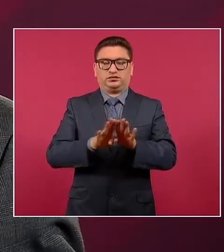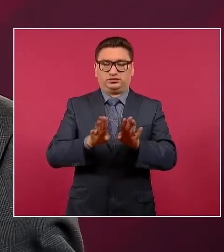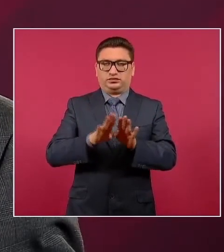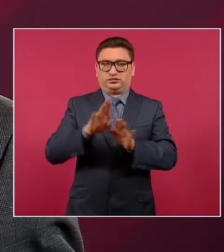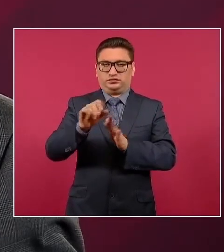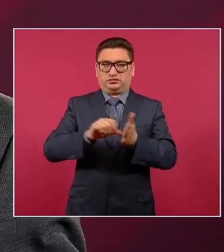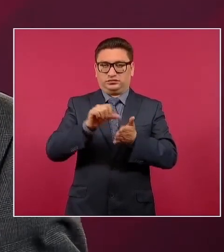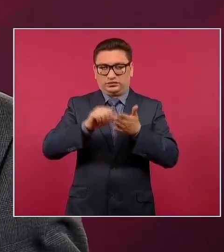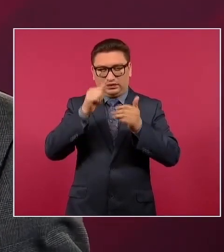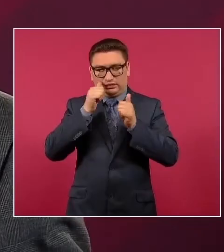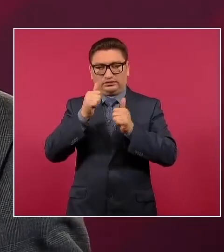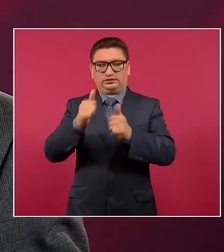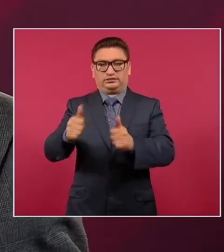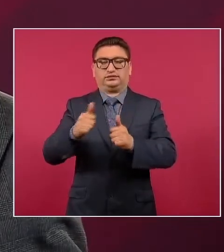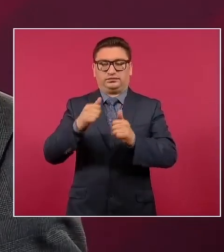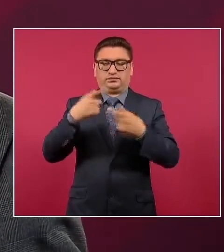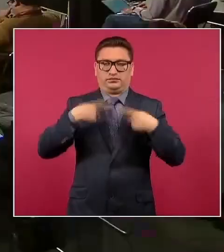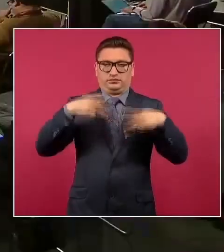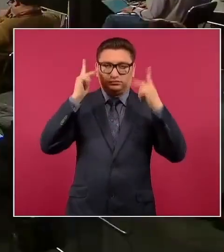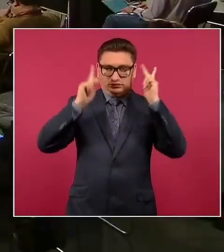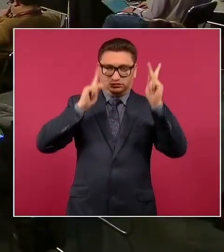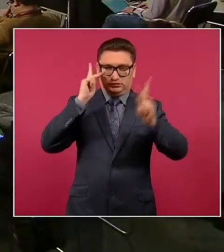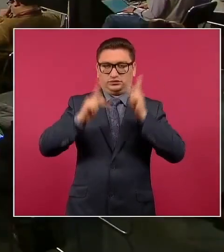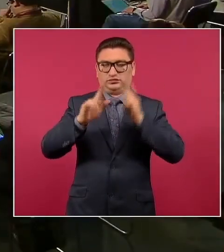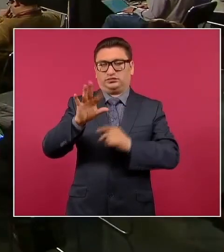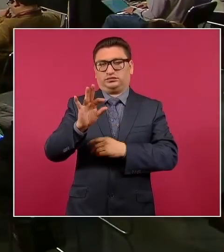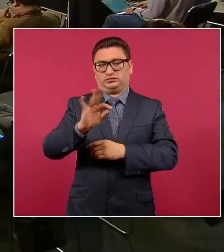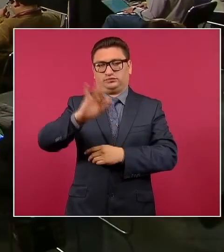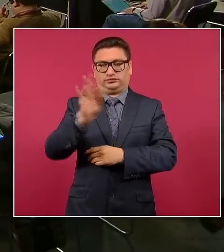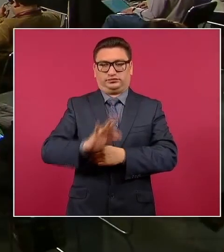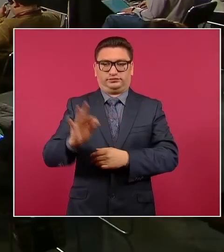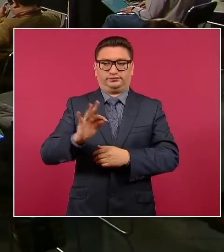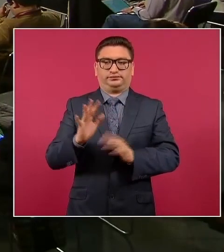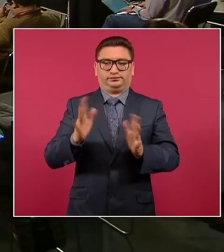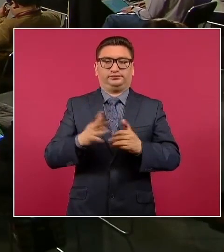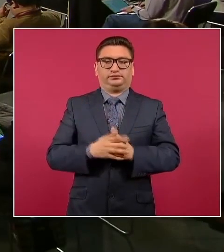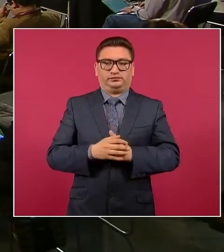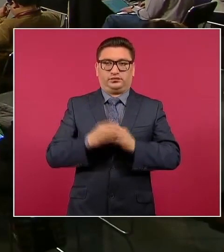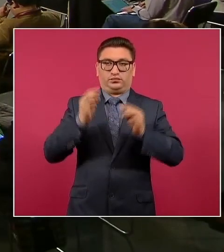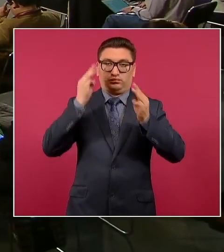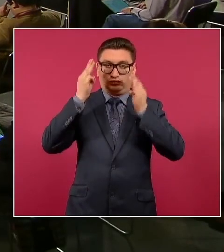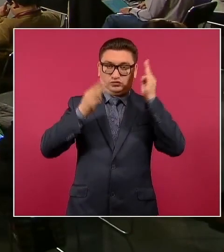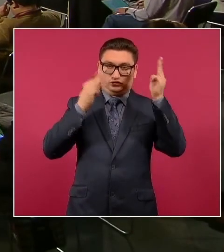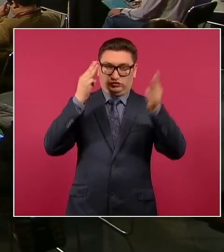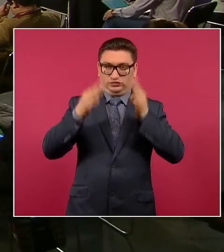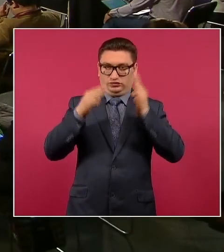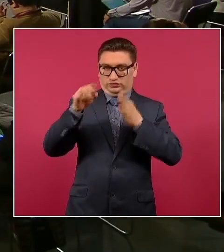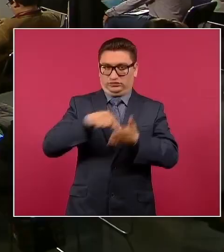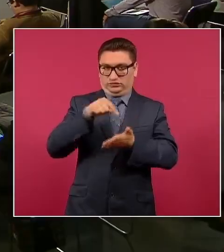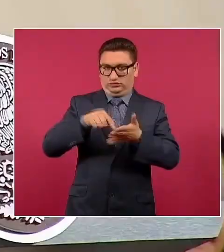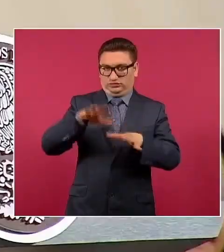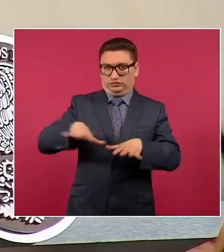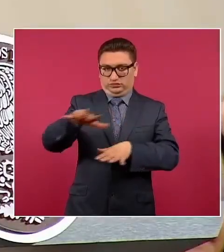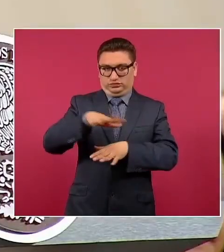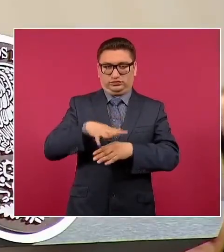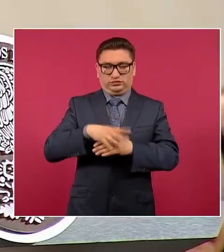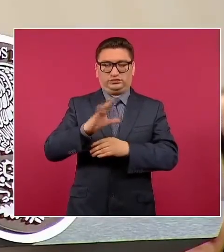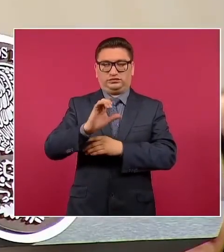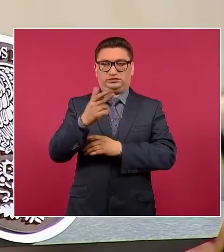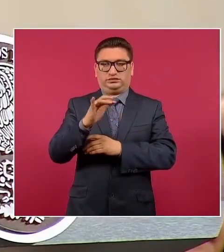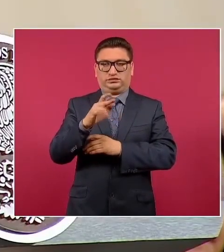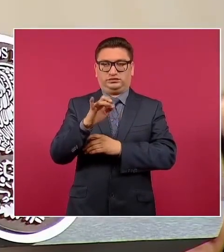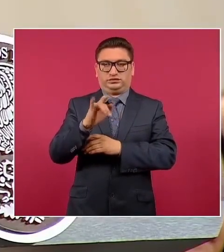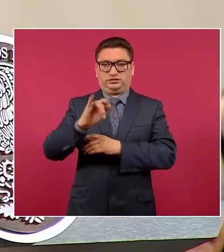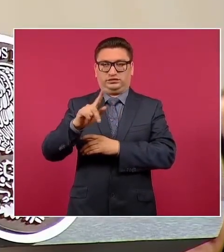centro de atención a visitantes ya va en un 40 por ciento. El museo de sitio, por primera vez Chichen